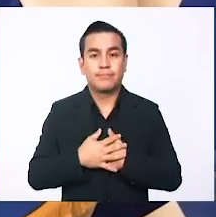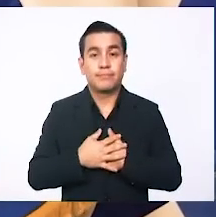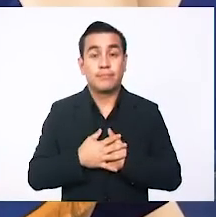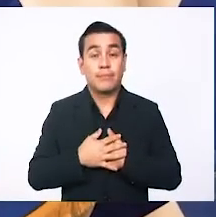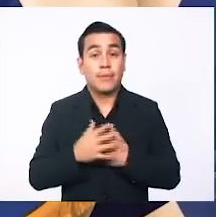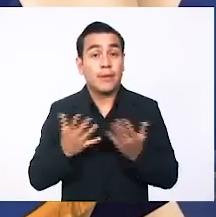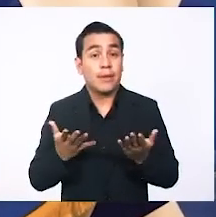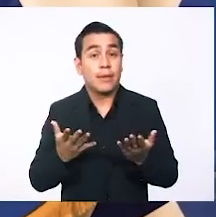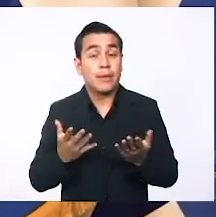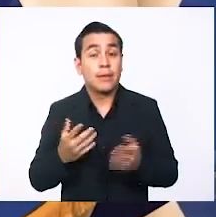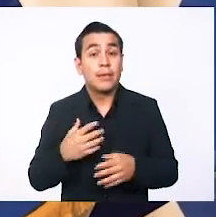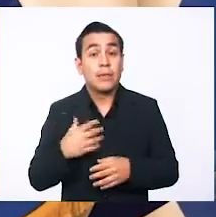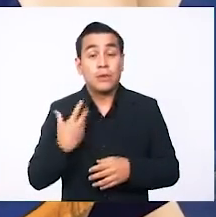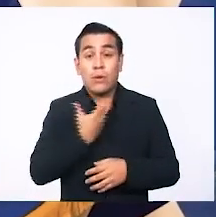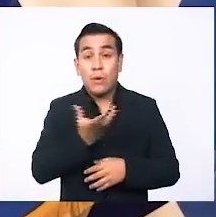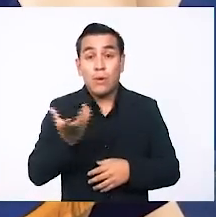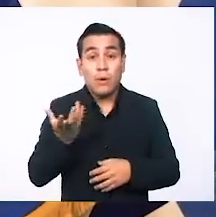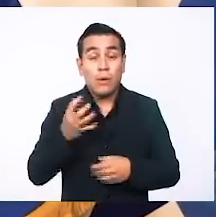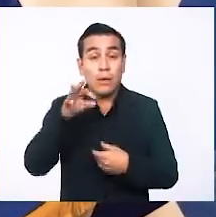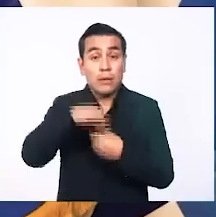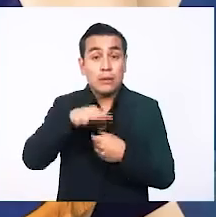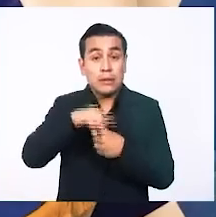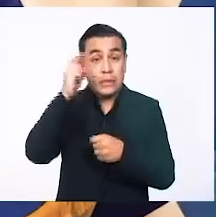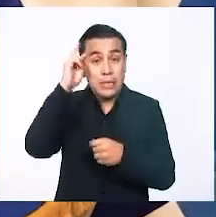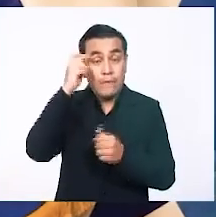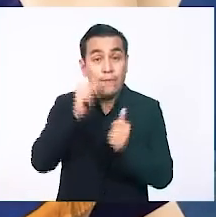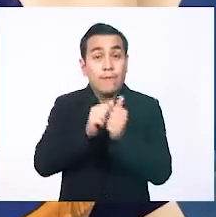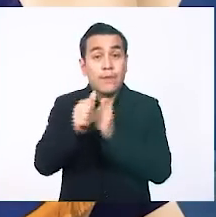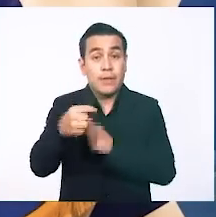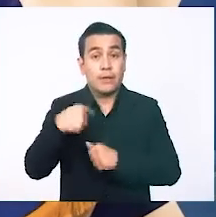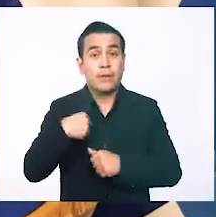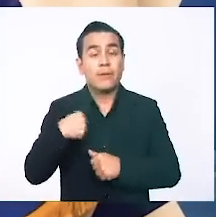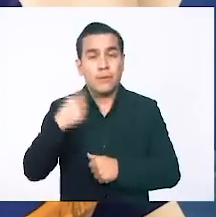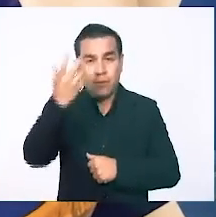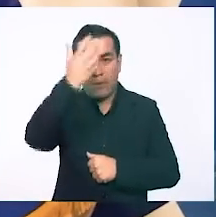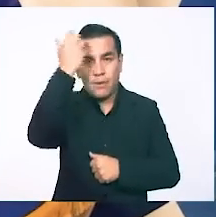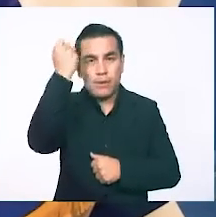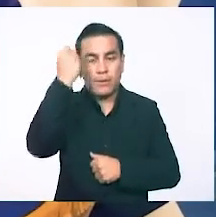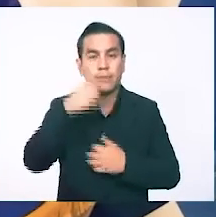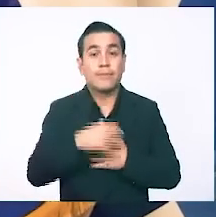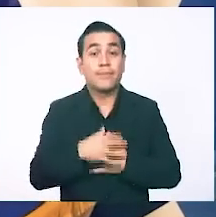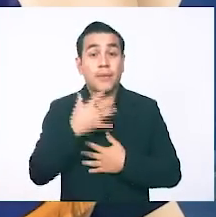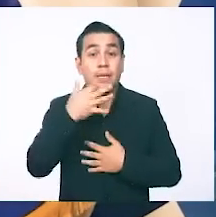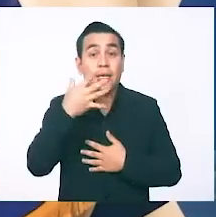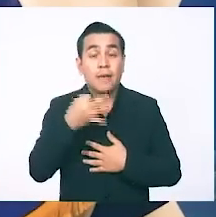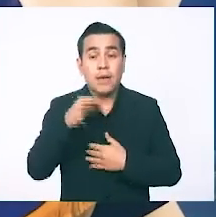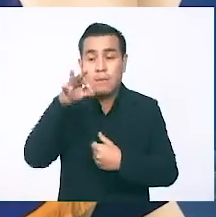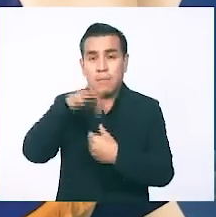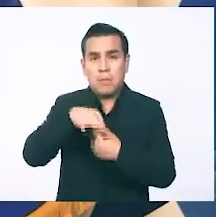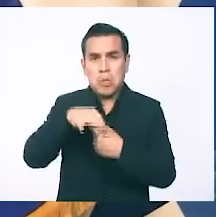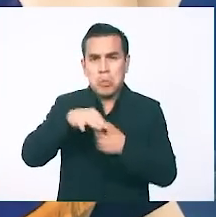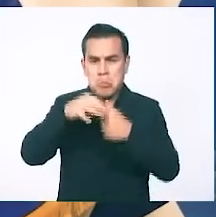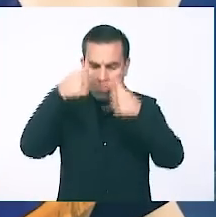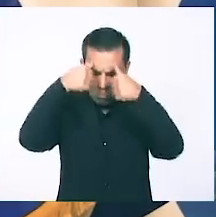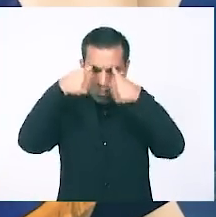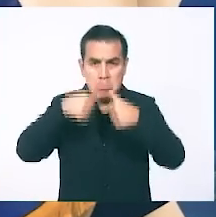Obama le dijo, las elecciones tienen consecuencias y yo gané. Y votaron y se aprobó la